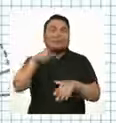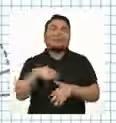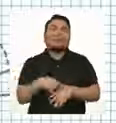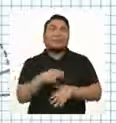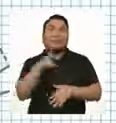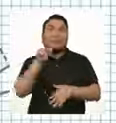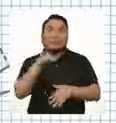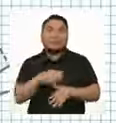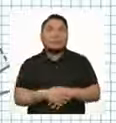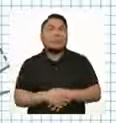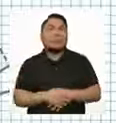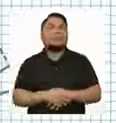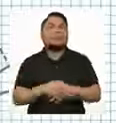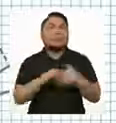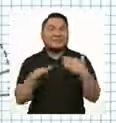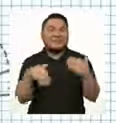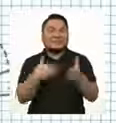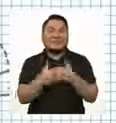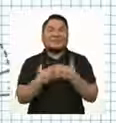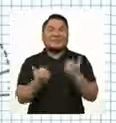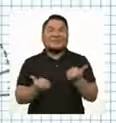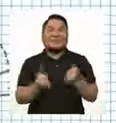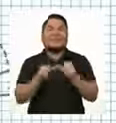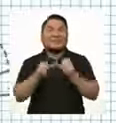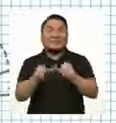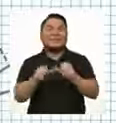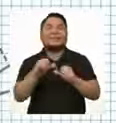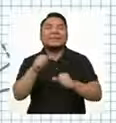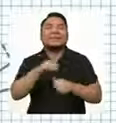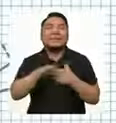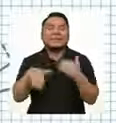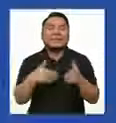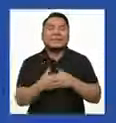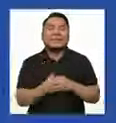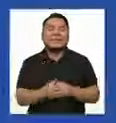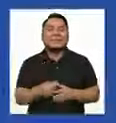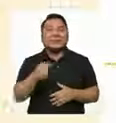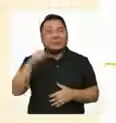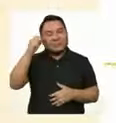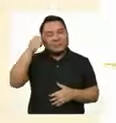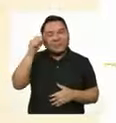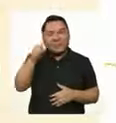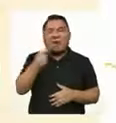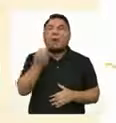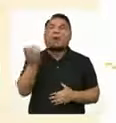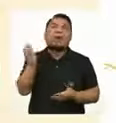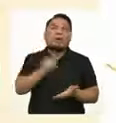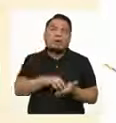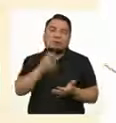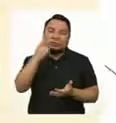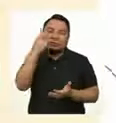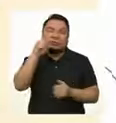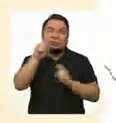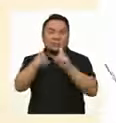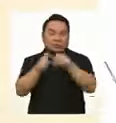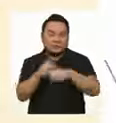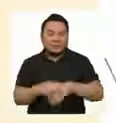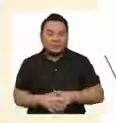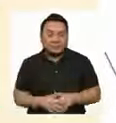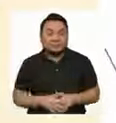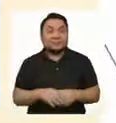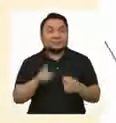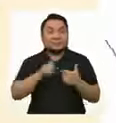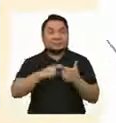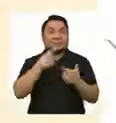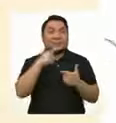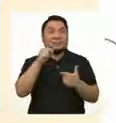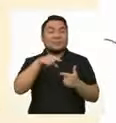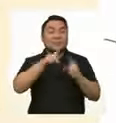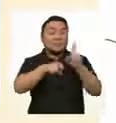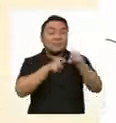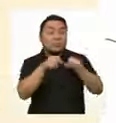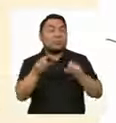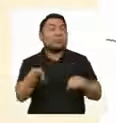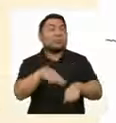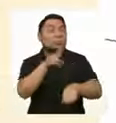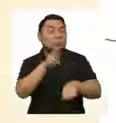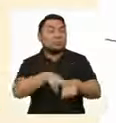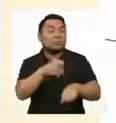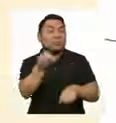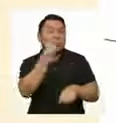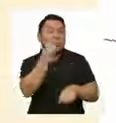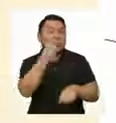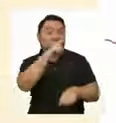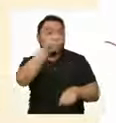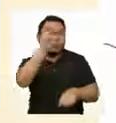siguiente tabla con la pregunta número 2. Sí, continuemos. Segunda pregunta. ¿Mantienes un horario regular en tus